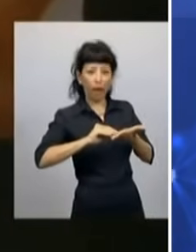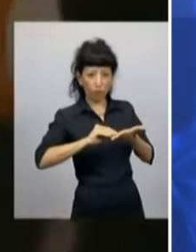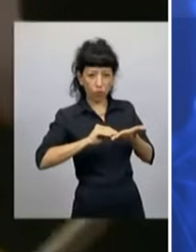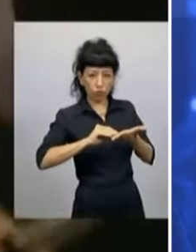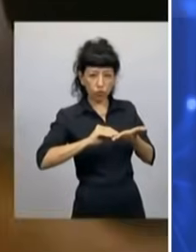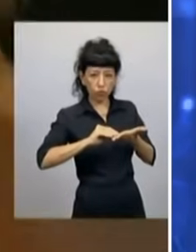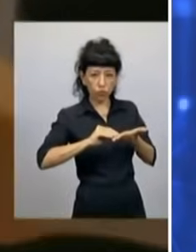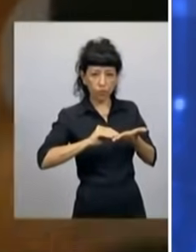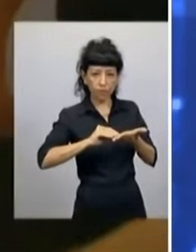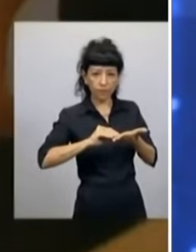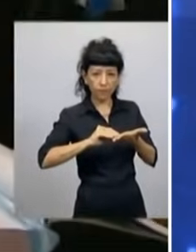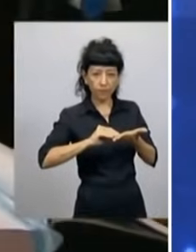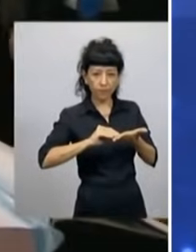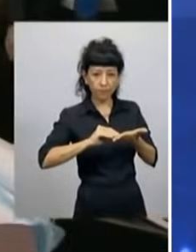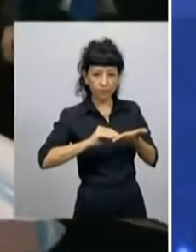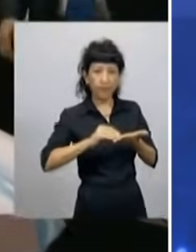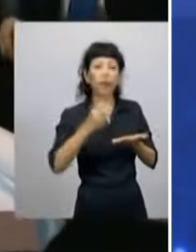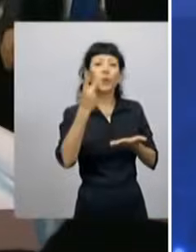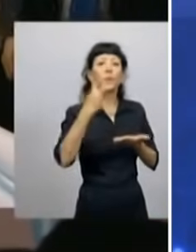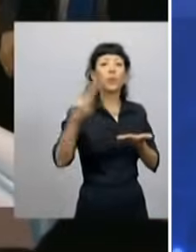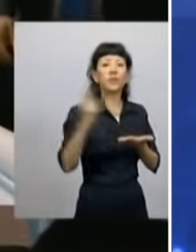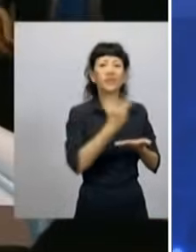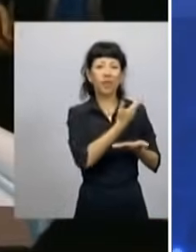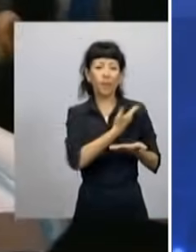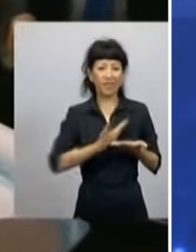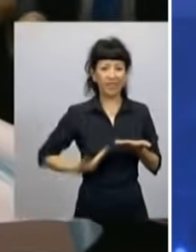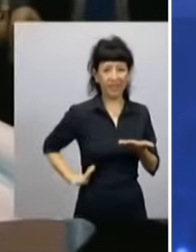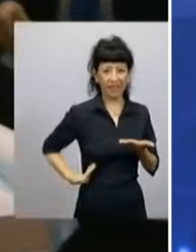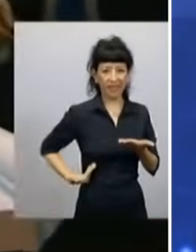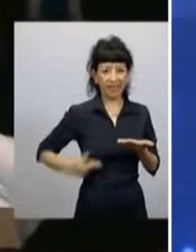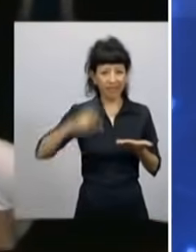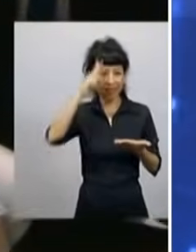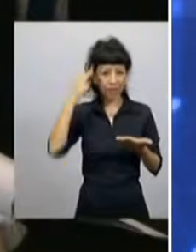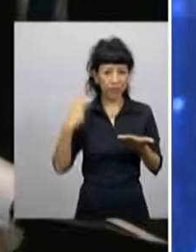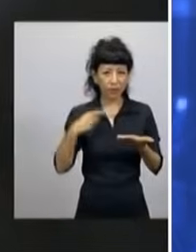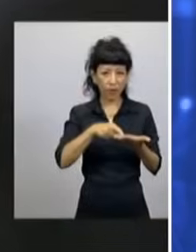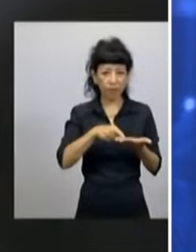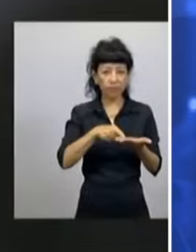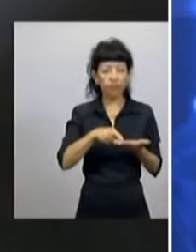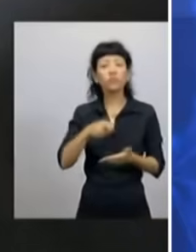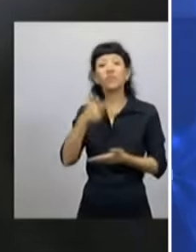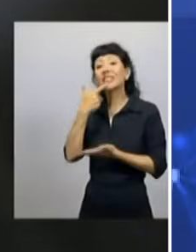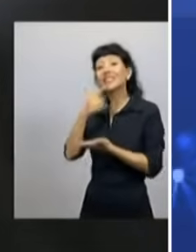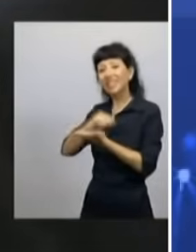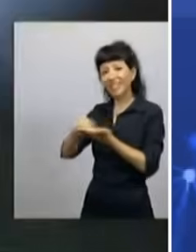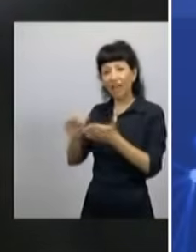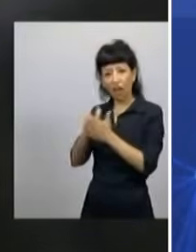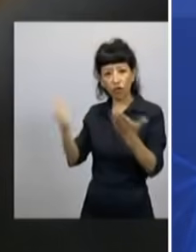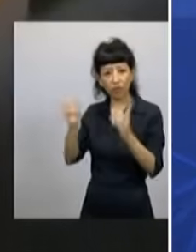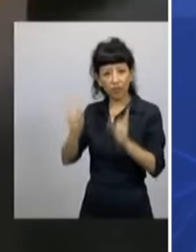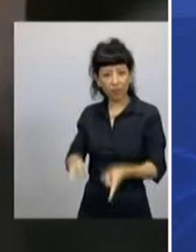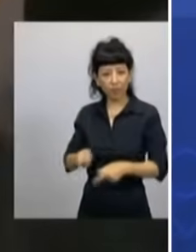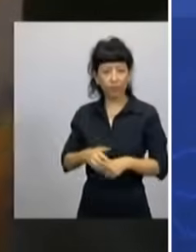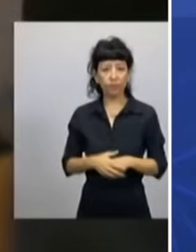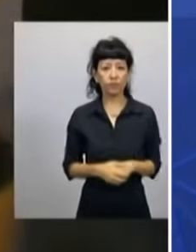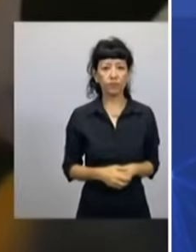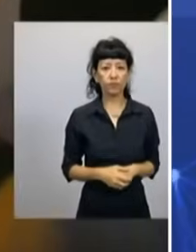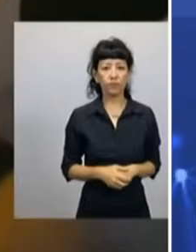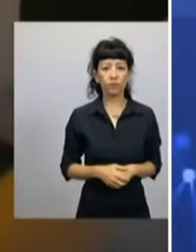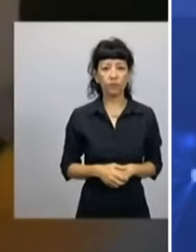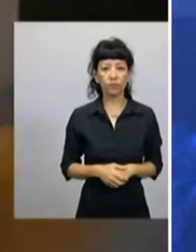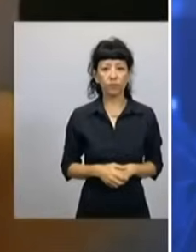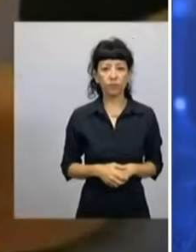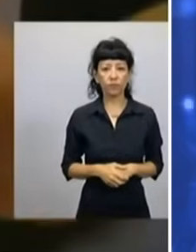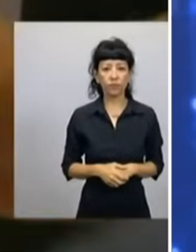lado, Juntos por el Cambio ya dejó de ser un bloque unido en el Parlamento, ya no actúa en consonancia con sus